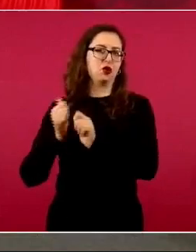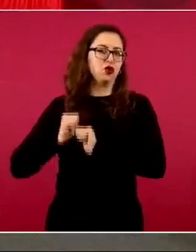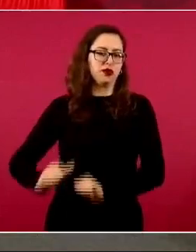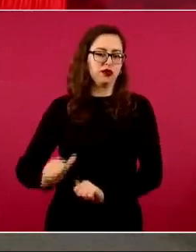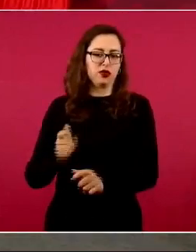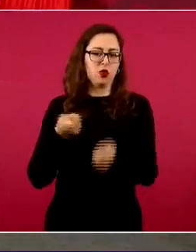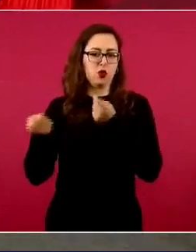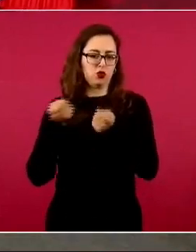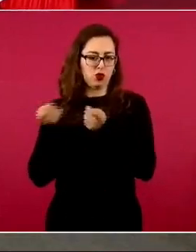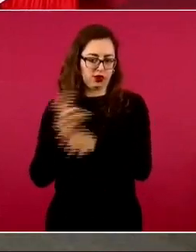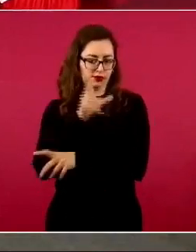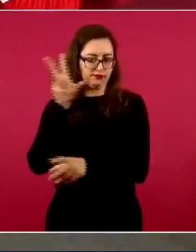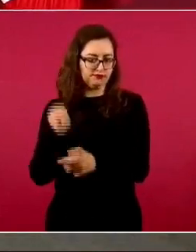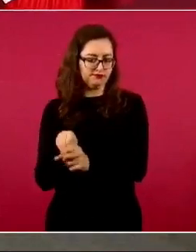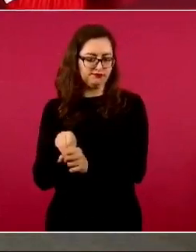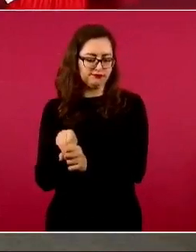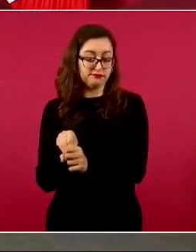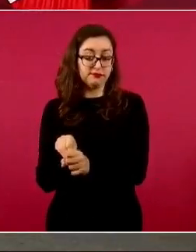y nombra